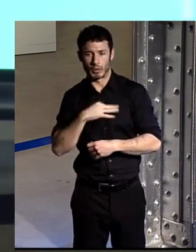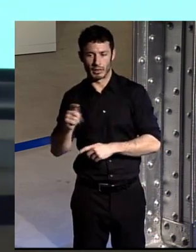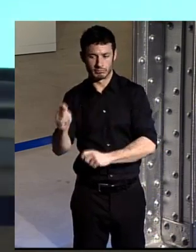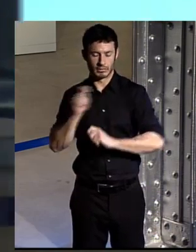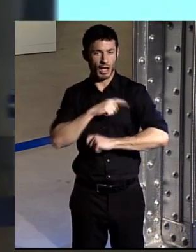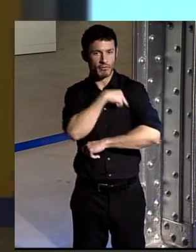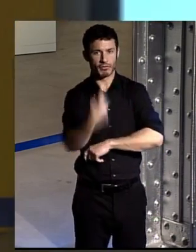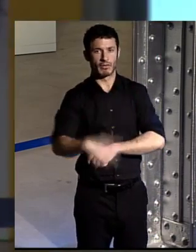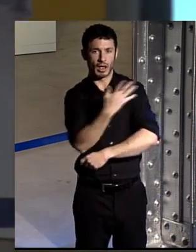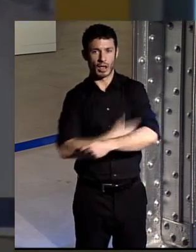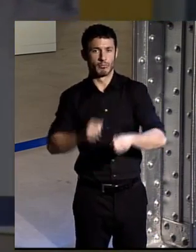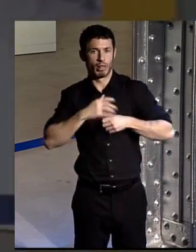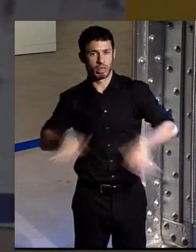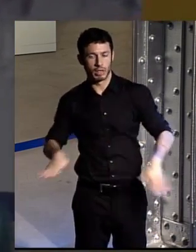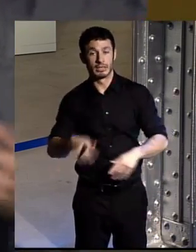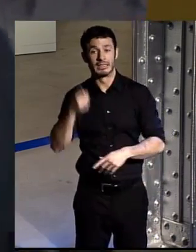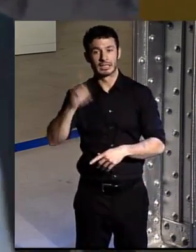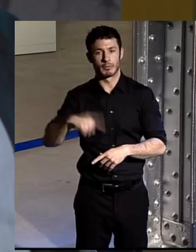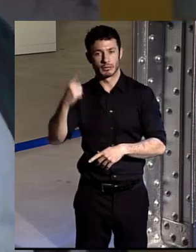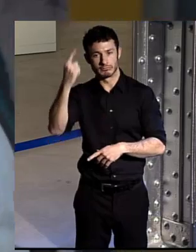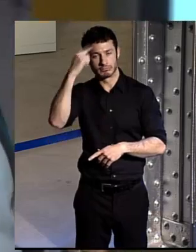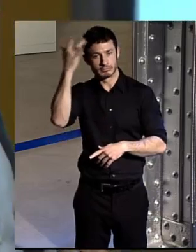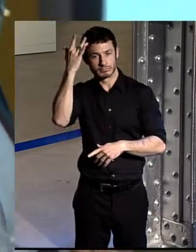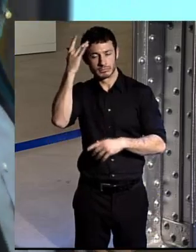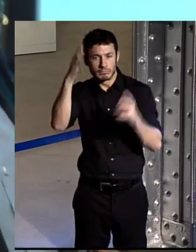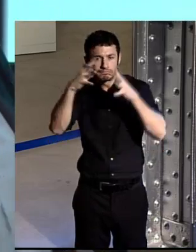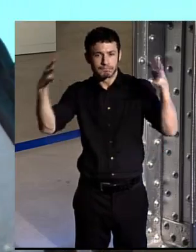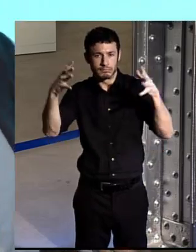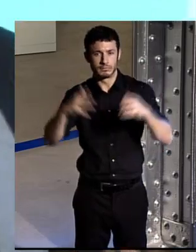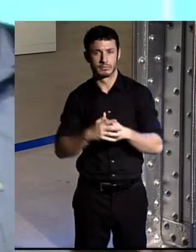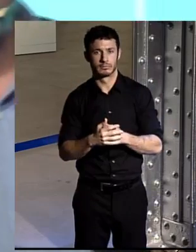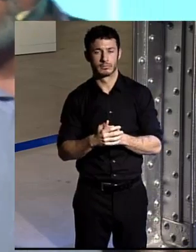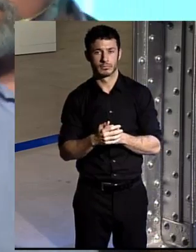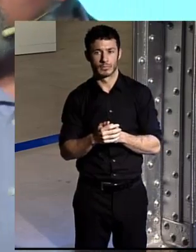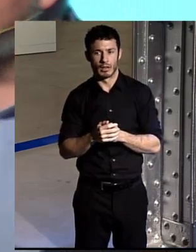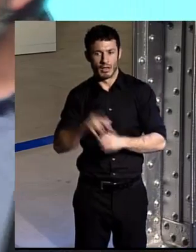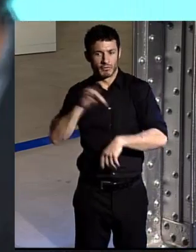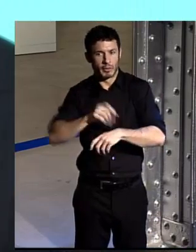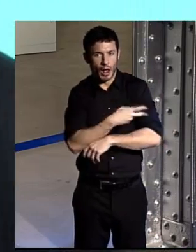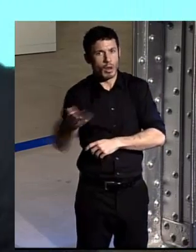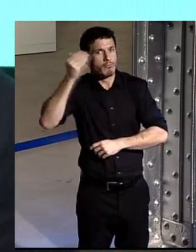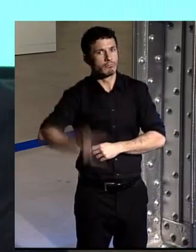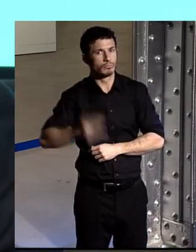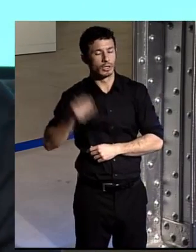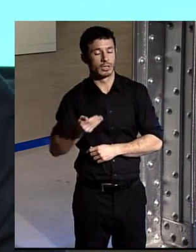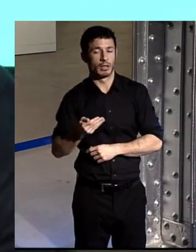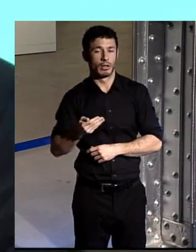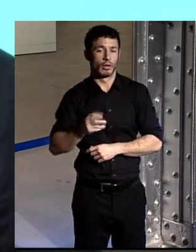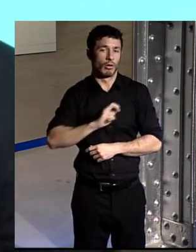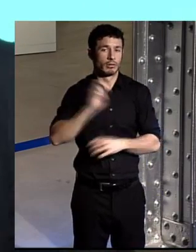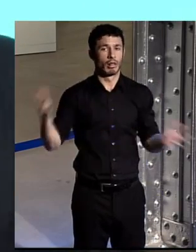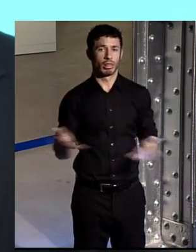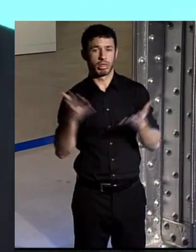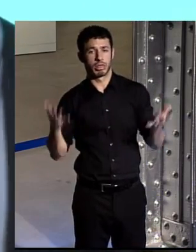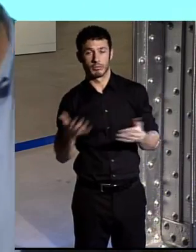hemorrágicas, en algunos casos incluso encefalitis, y algunas de estas infecciones pueden llegar a ser muy graves. Otras mucho más leve,